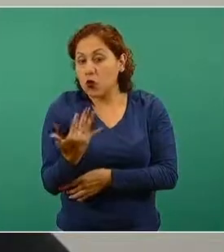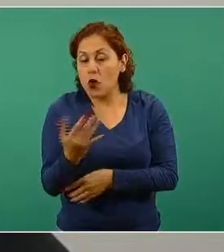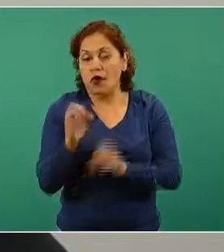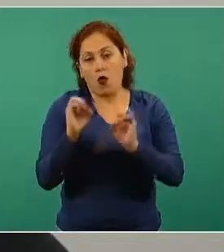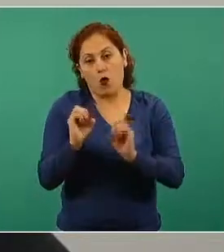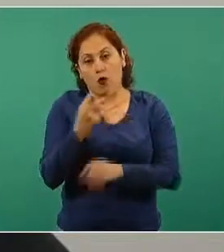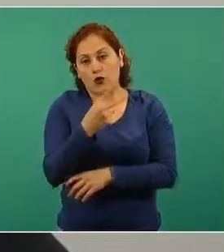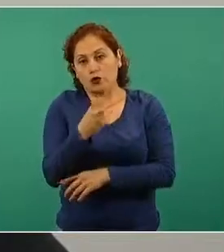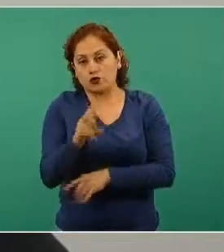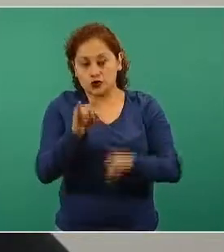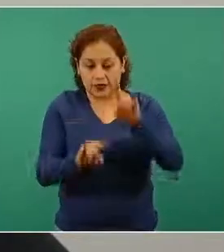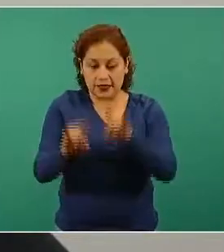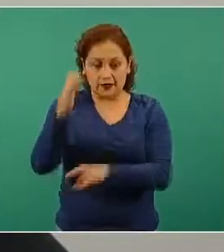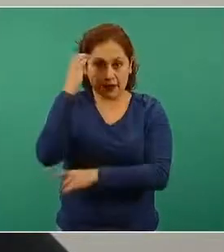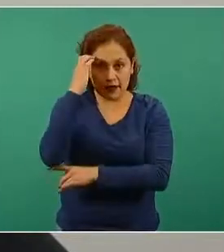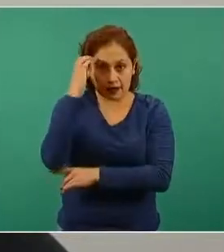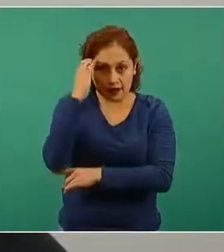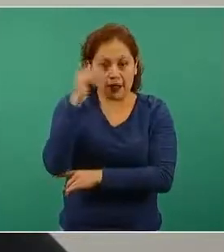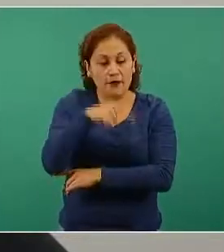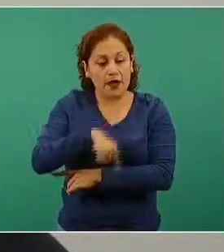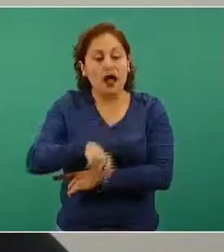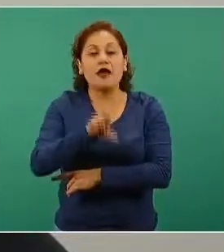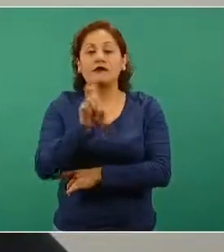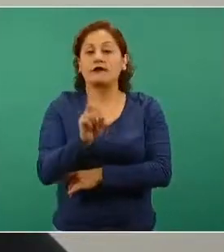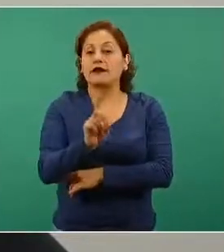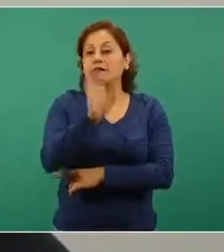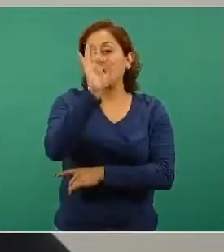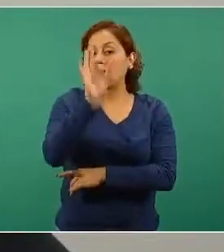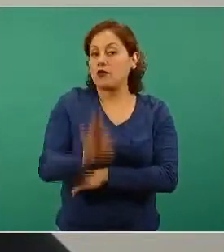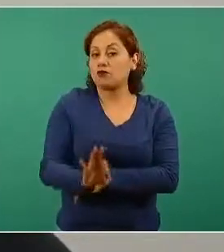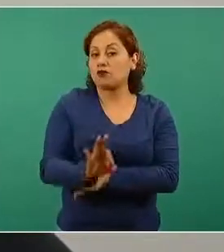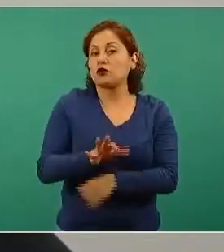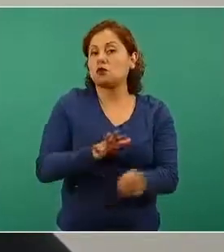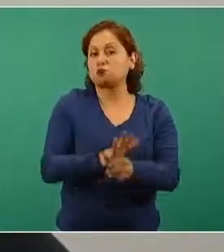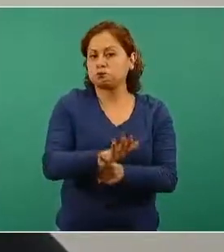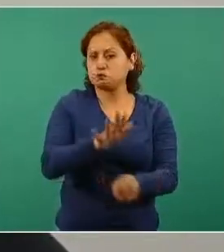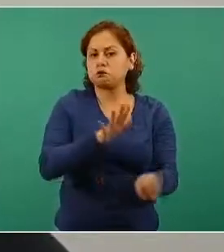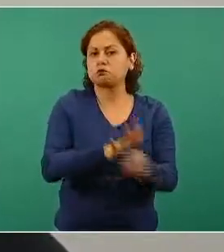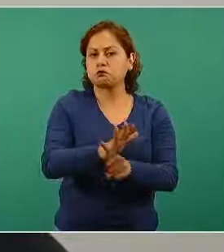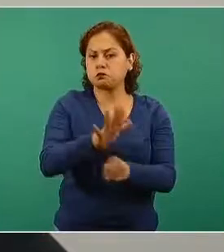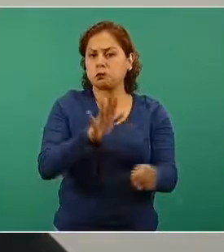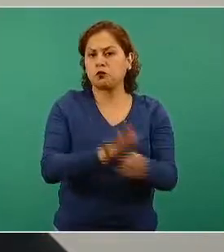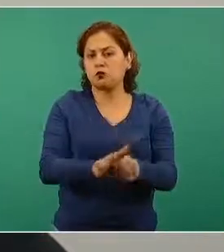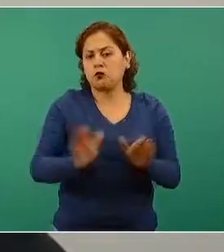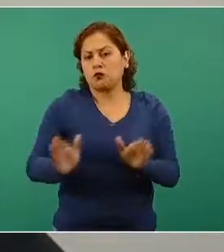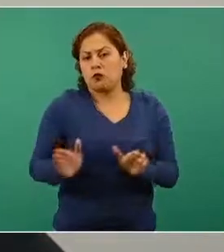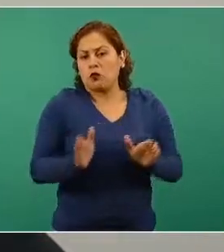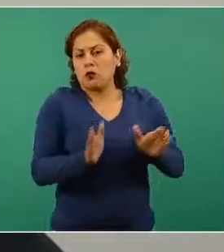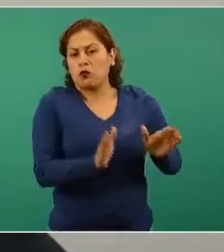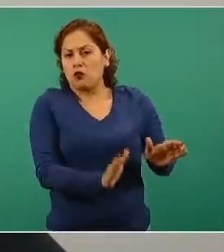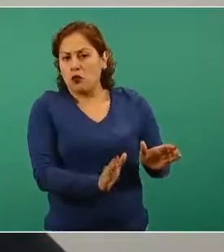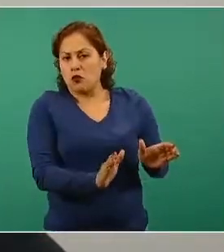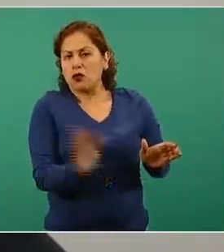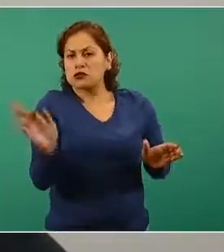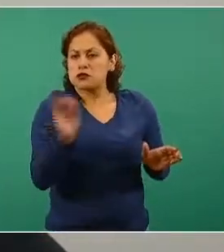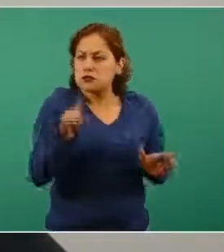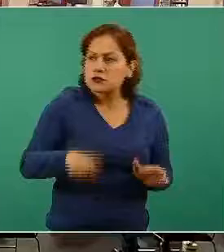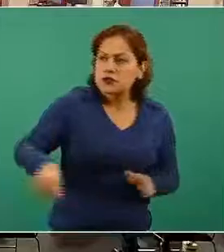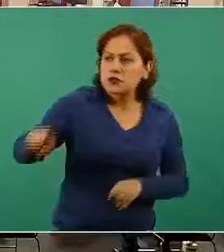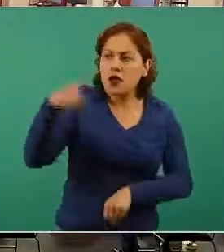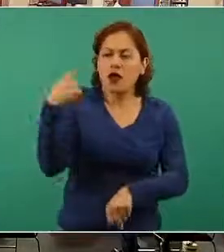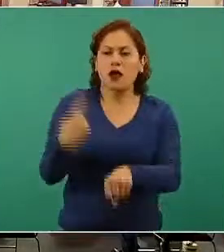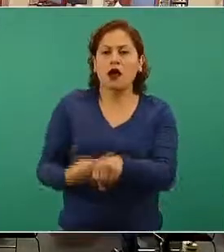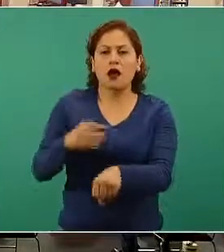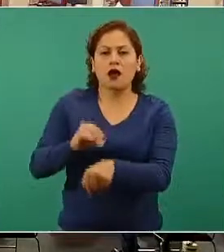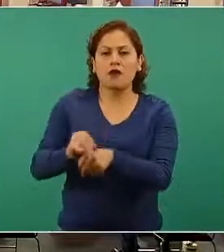lo tanto el 30% de esto puede ser suficiente para tener un nivel de respaldo, de resguardo para los pacientes